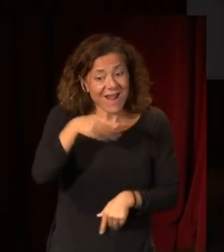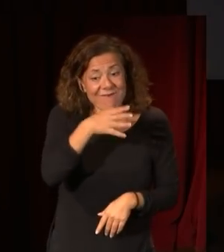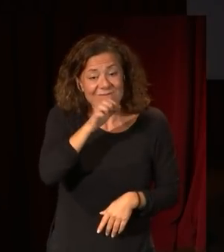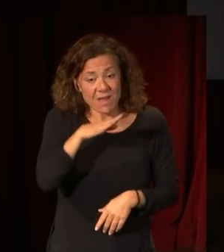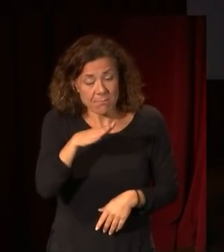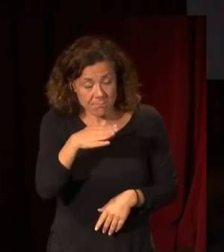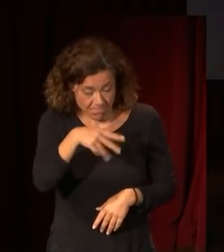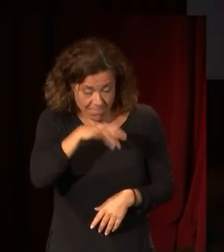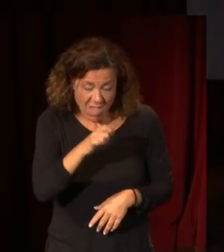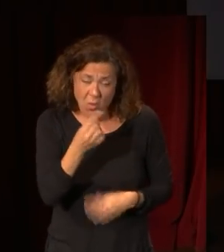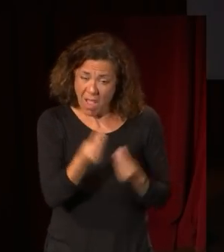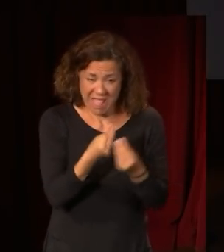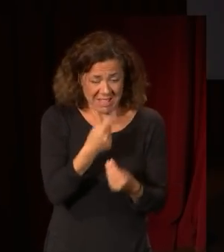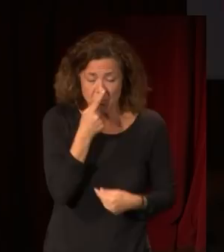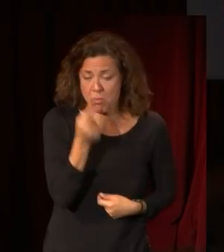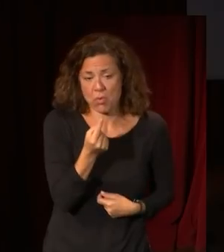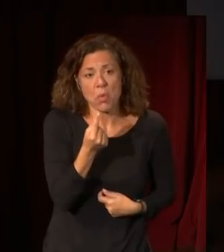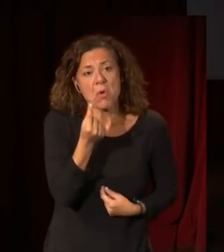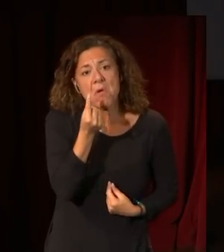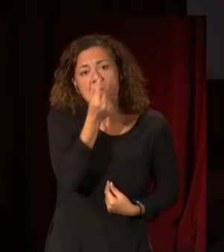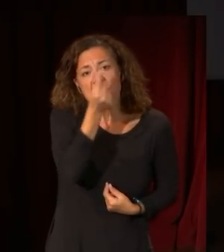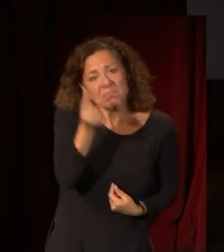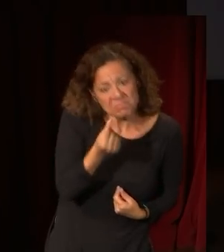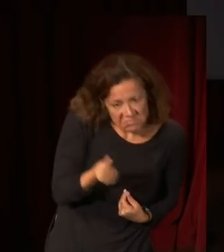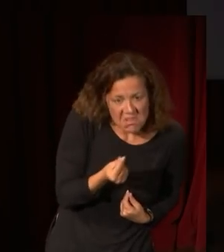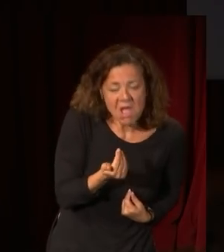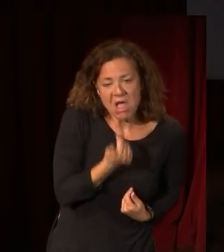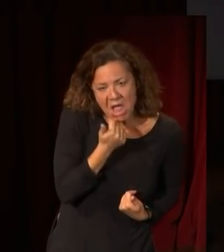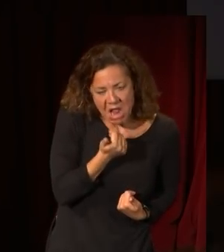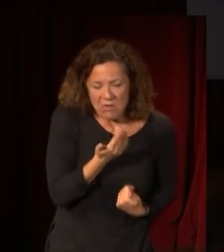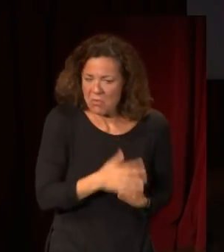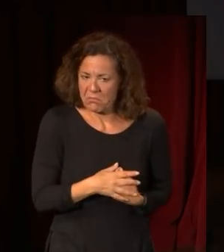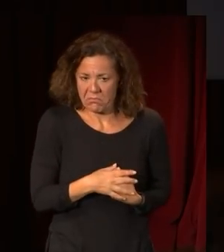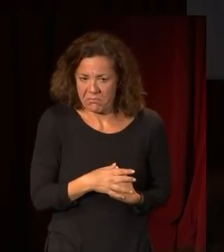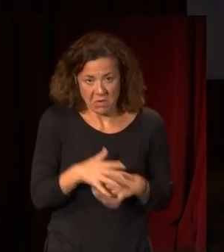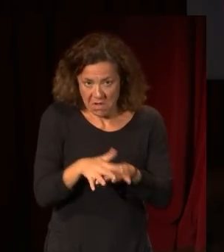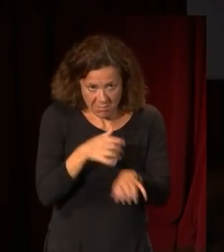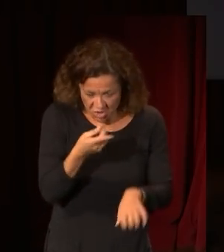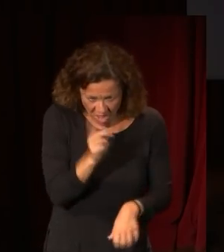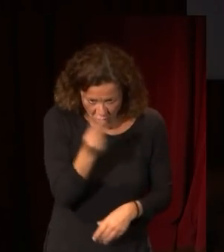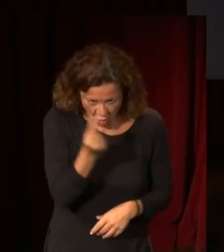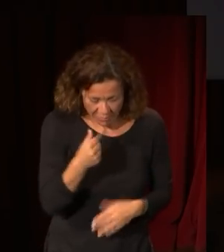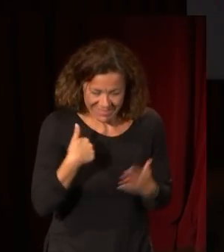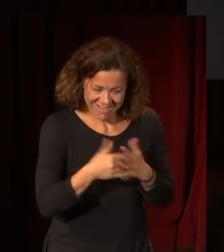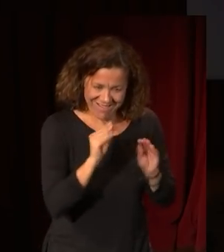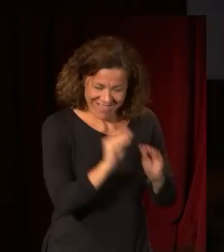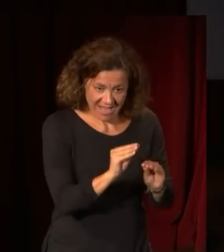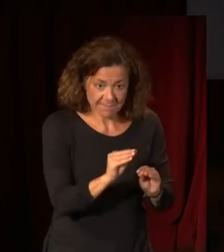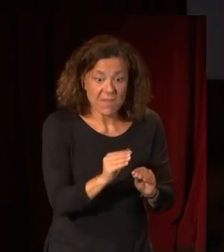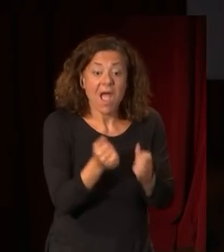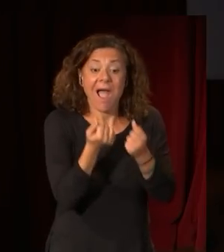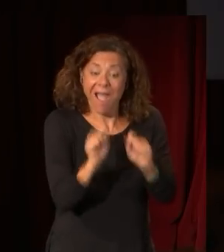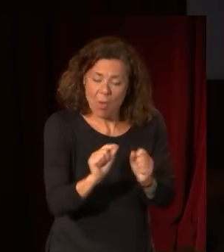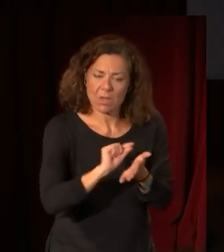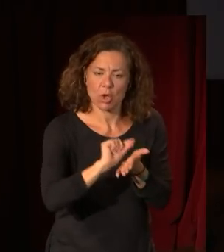realiza una parte mínima pero no la mayor parte de las composiciones y ello pese a que en los contratos